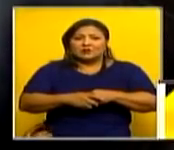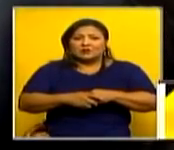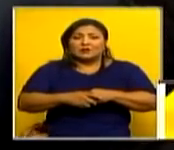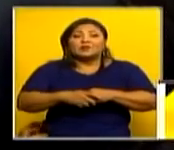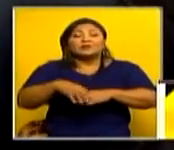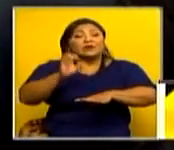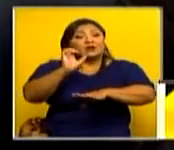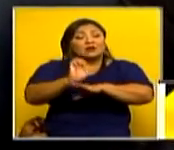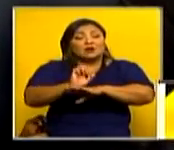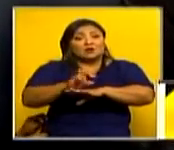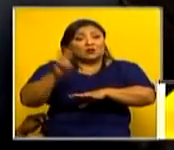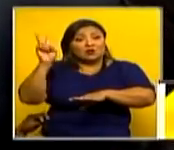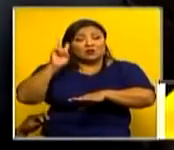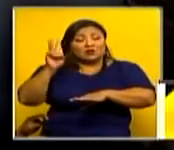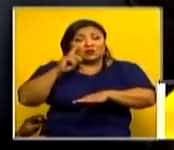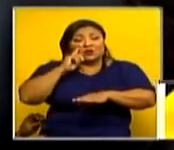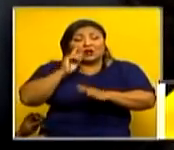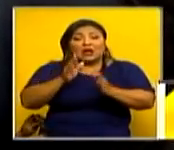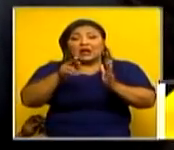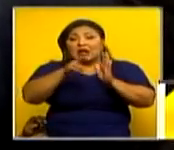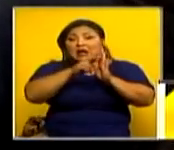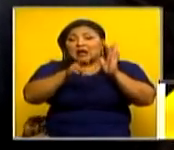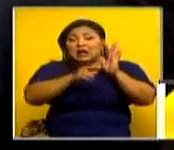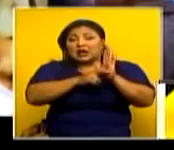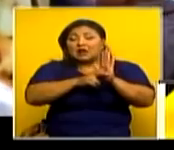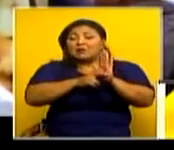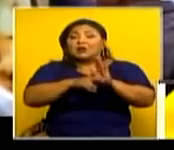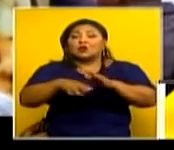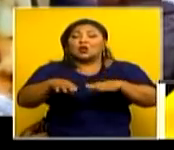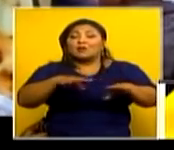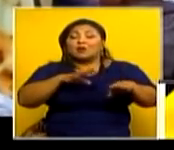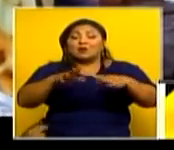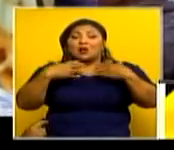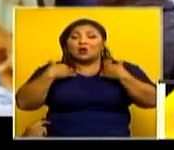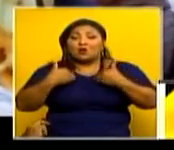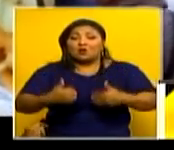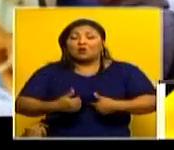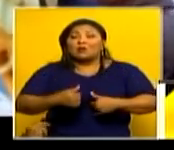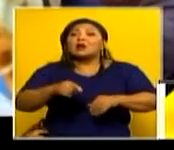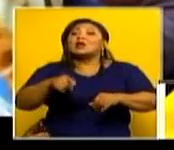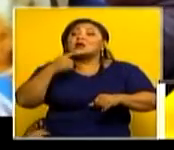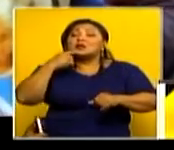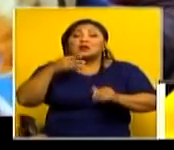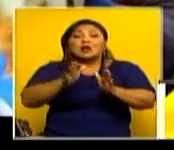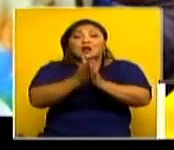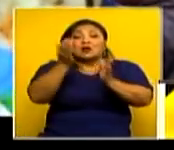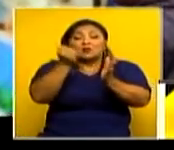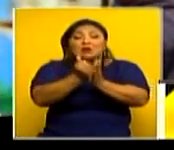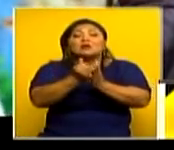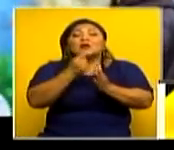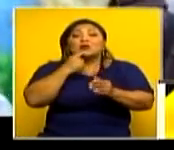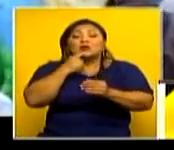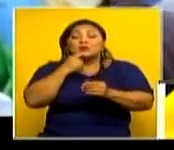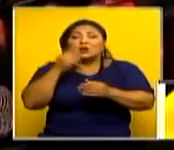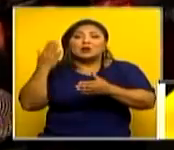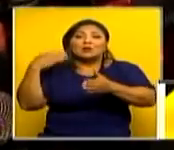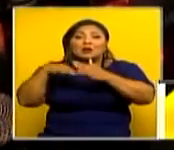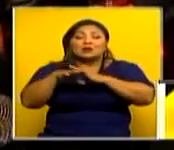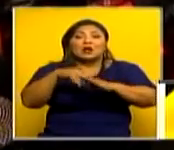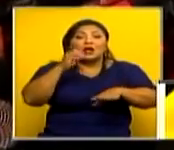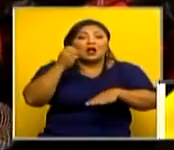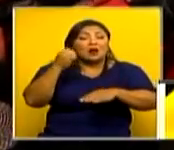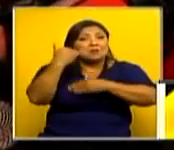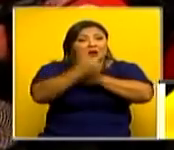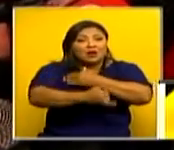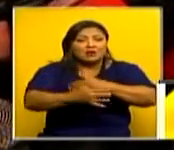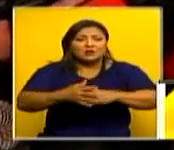Ecuador y Venezuela que consta en el reglamento a la Ley de Movilidad Humana y que estipula que el pasaporte no es un requisito para entrar a nuestro país. Es un